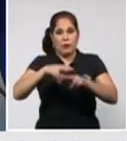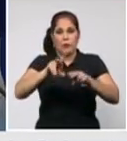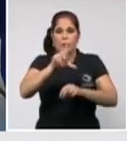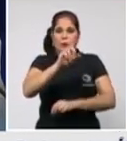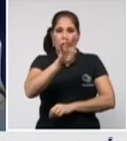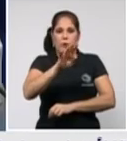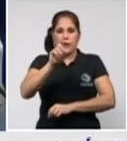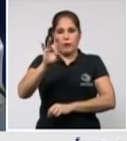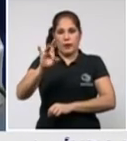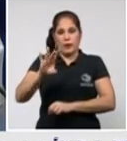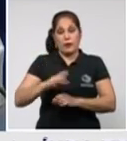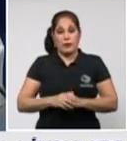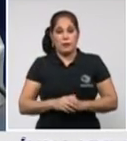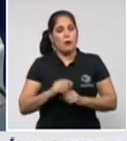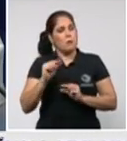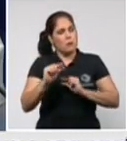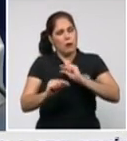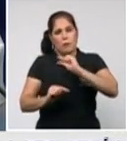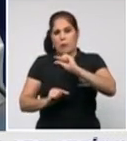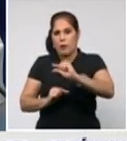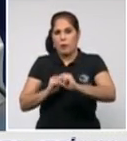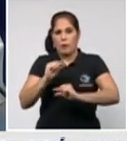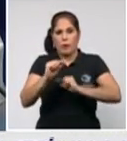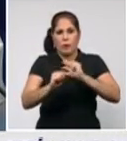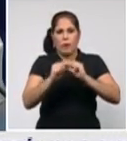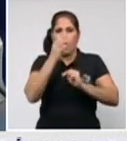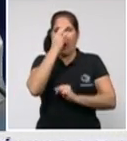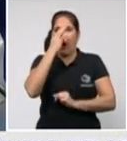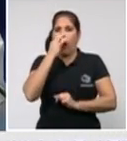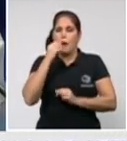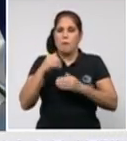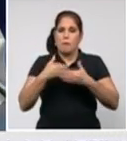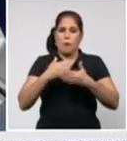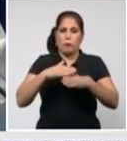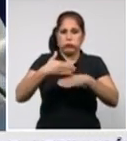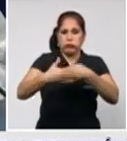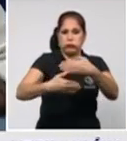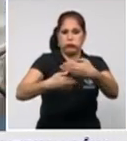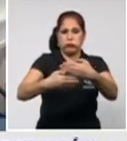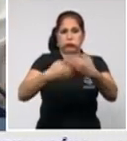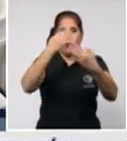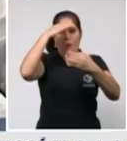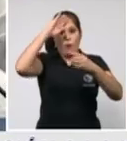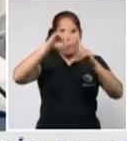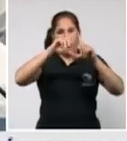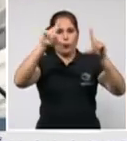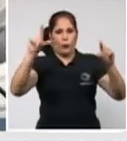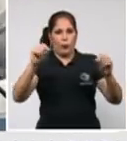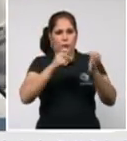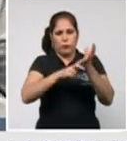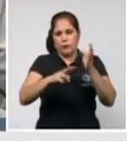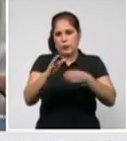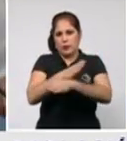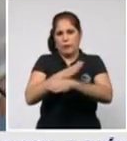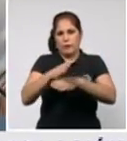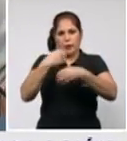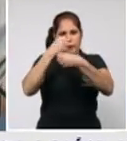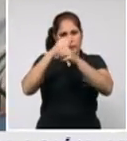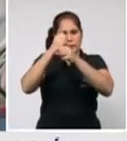415, y así, reitero, podríamos mencionar todos los territorios de nuestro país.